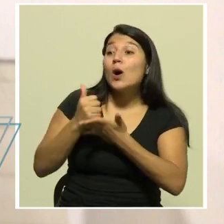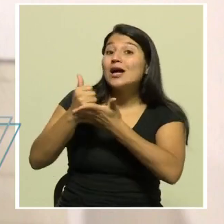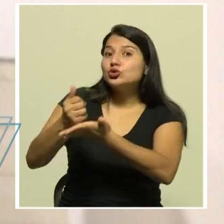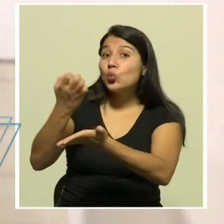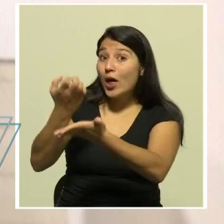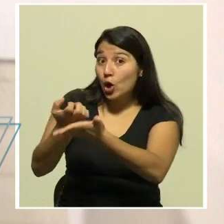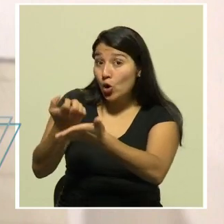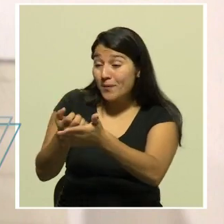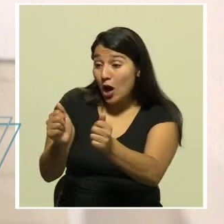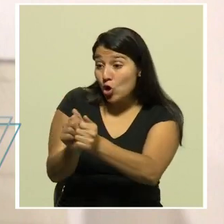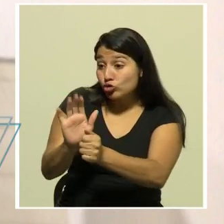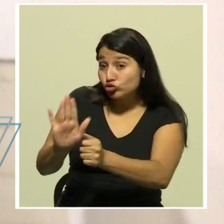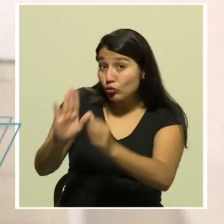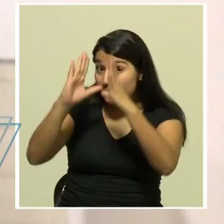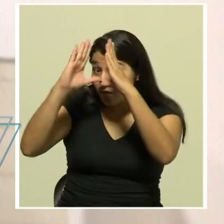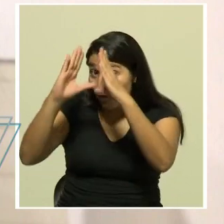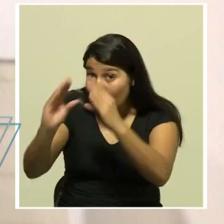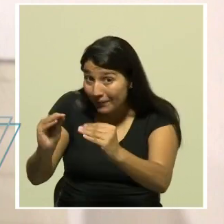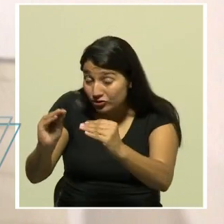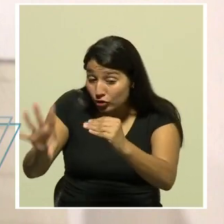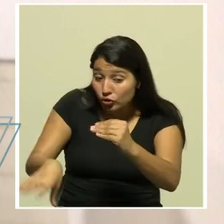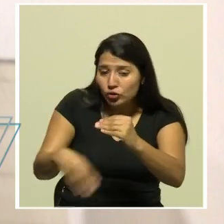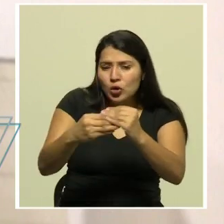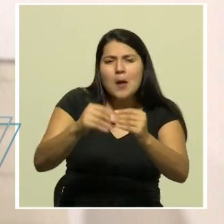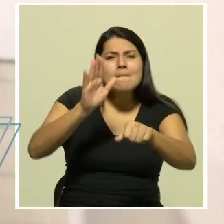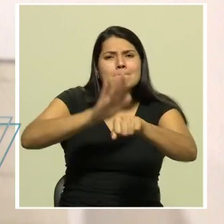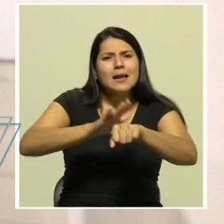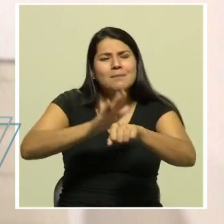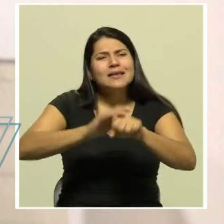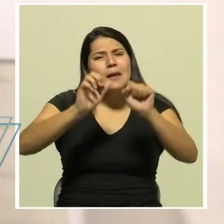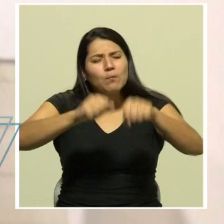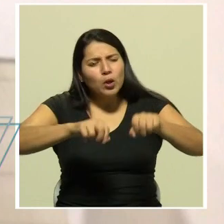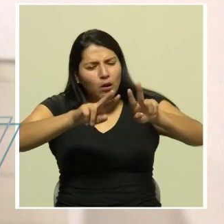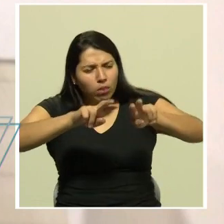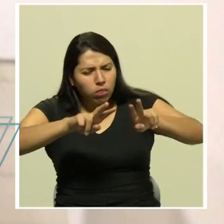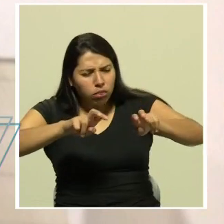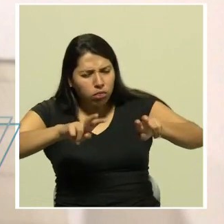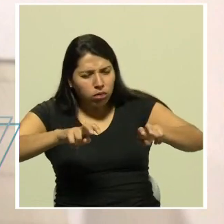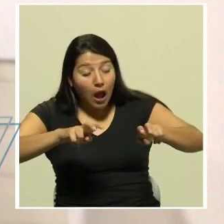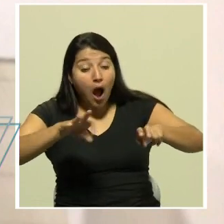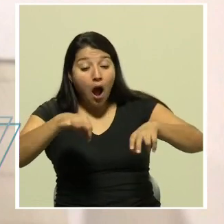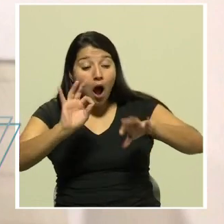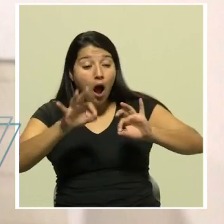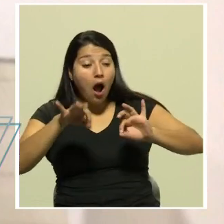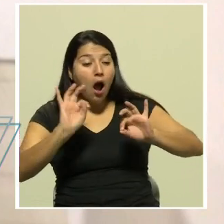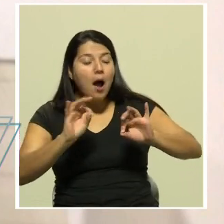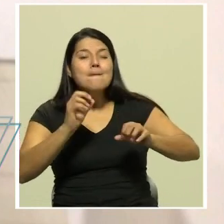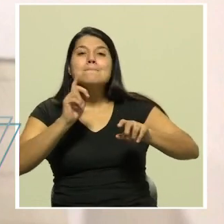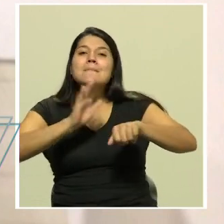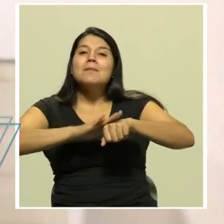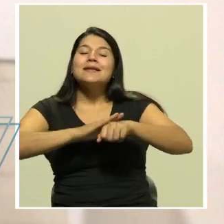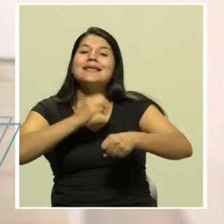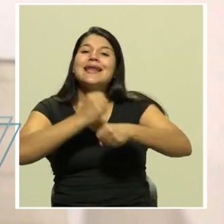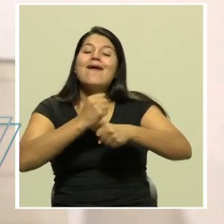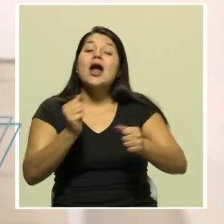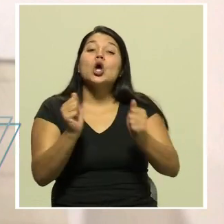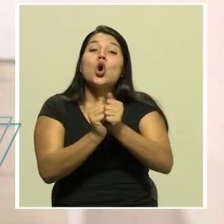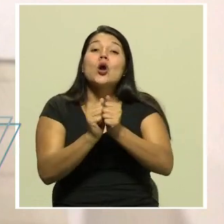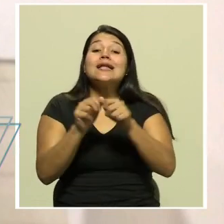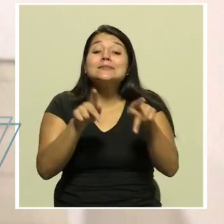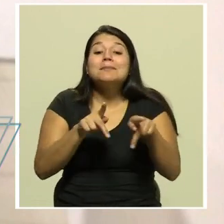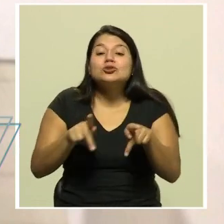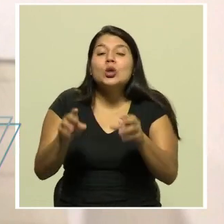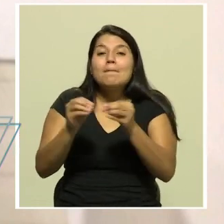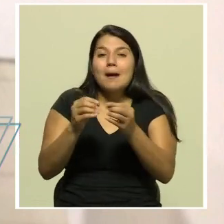sus beneficiarios selecciones que nos permitan trabajar con las poblaciones más vulnerables, las que van a durar más tiempo al volver al mercado